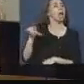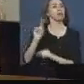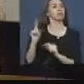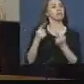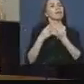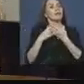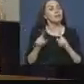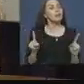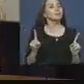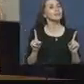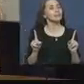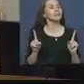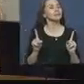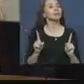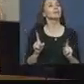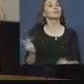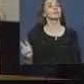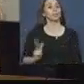consecuencia, presidente,